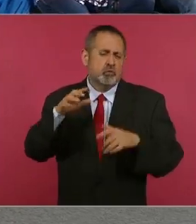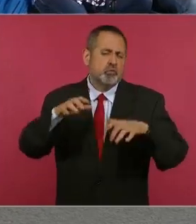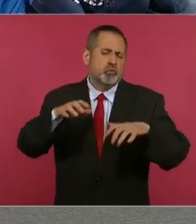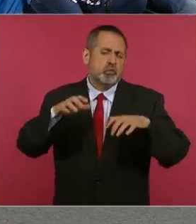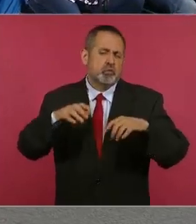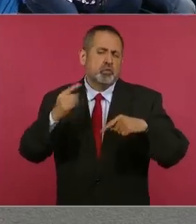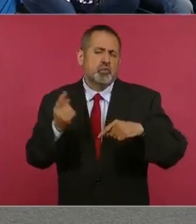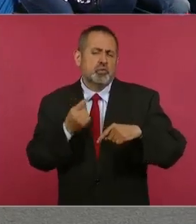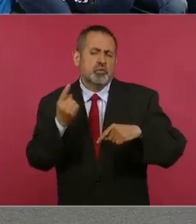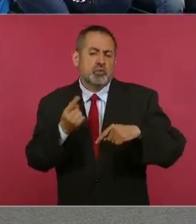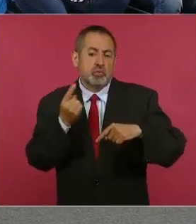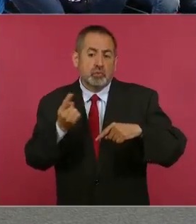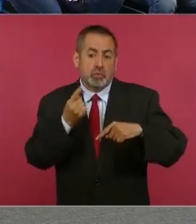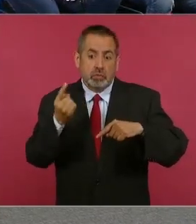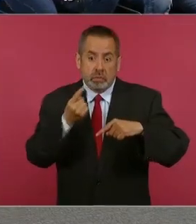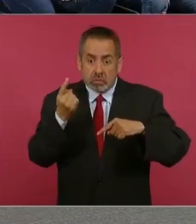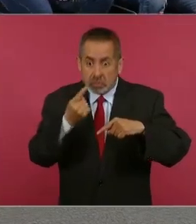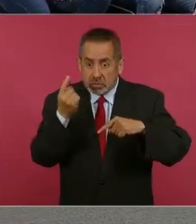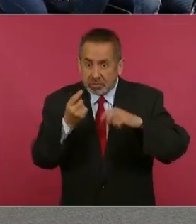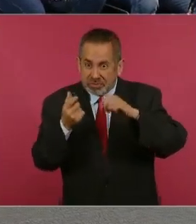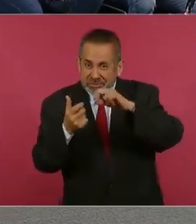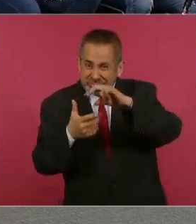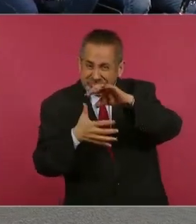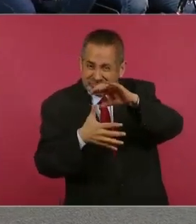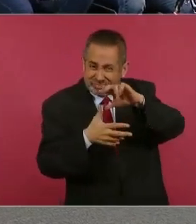Yo estaba pendiente